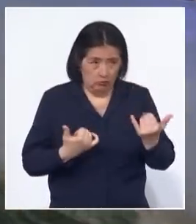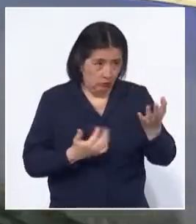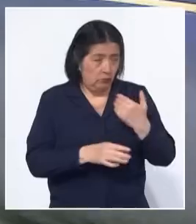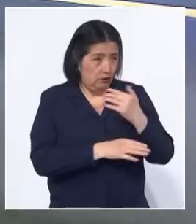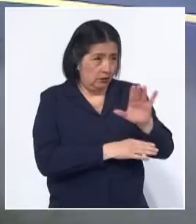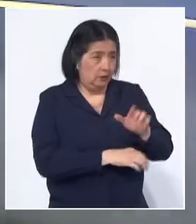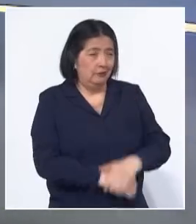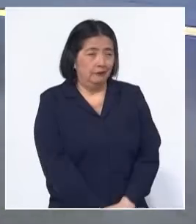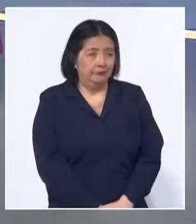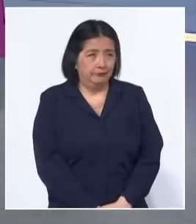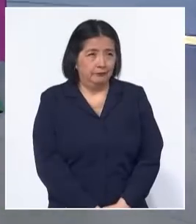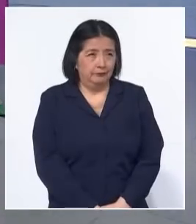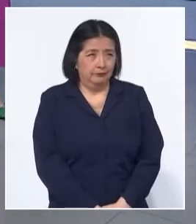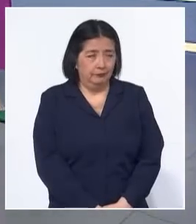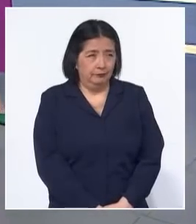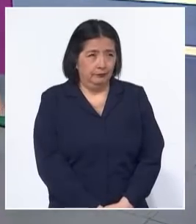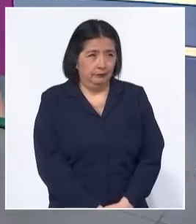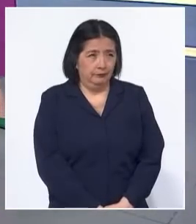tardes.